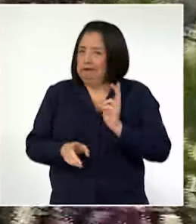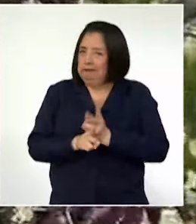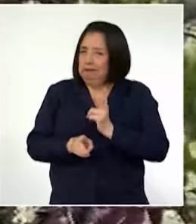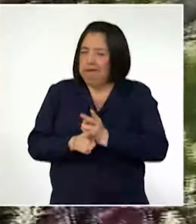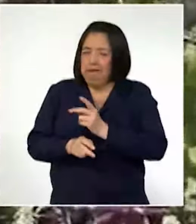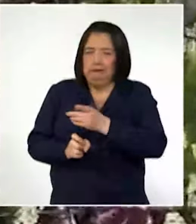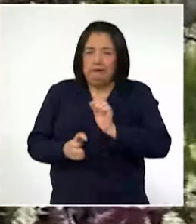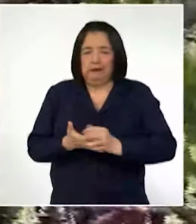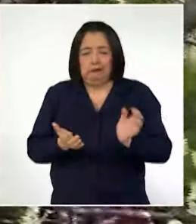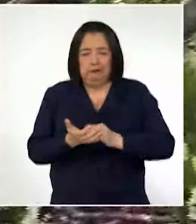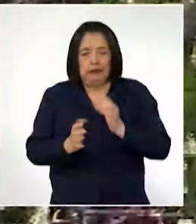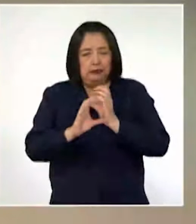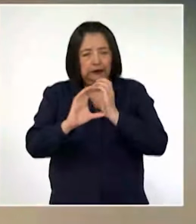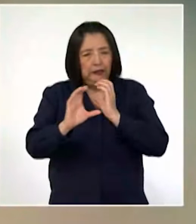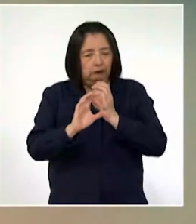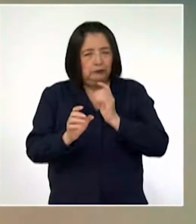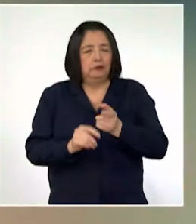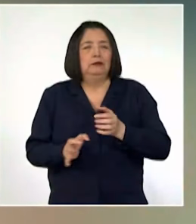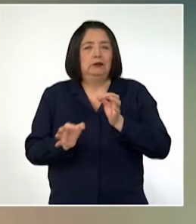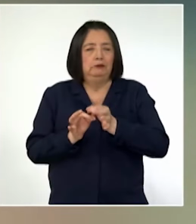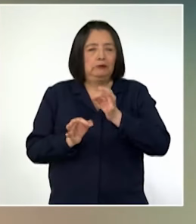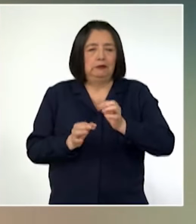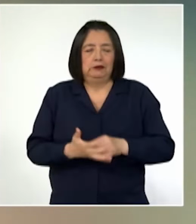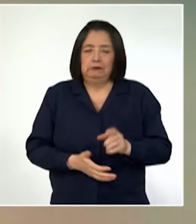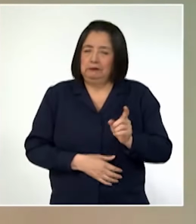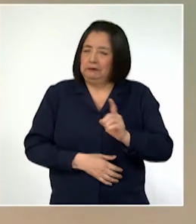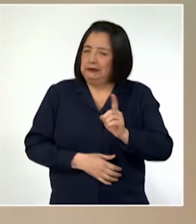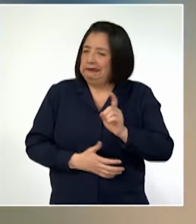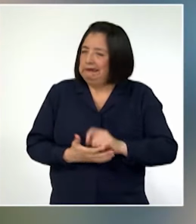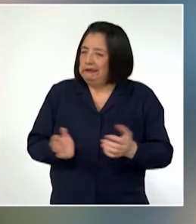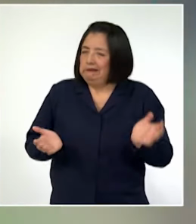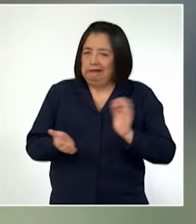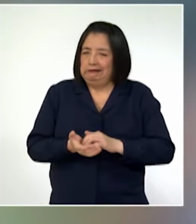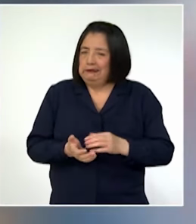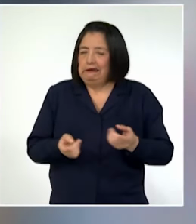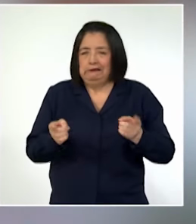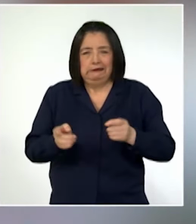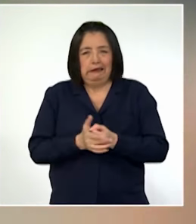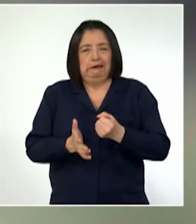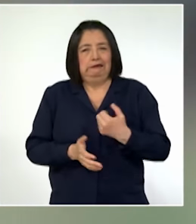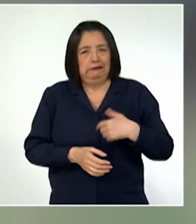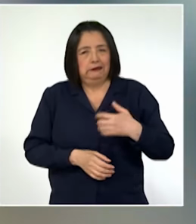vehículos de transporte interprovincial para evitar que tragedias como esta vuelvan a repetirse.